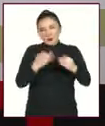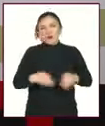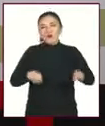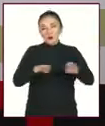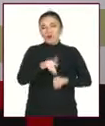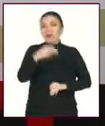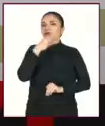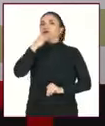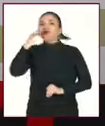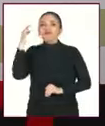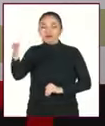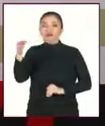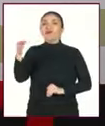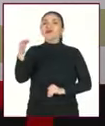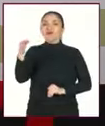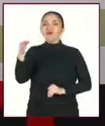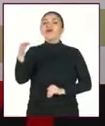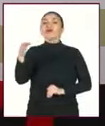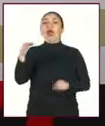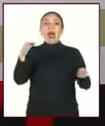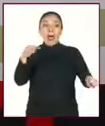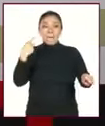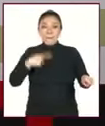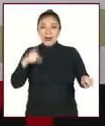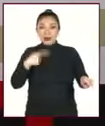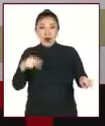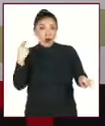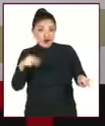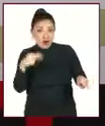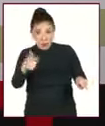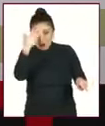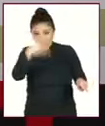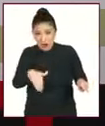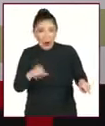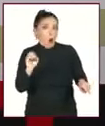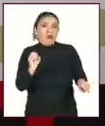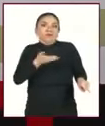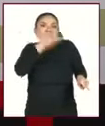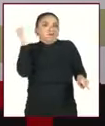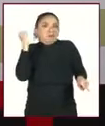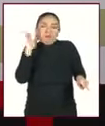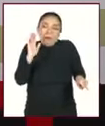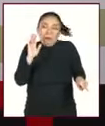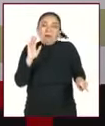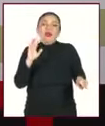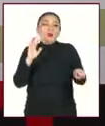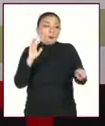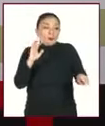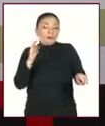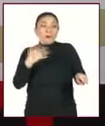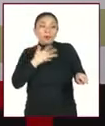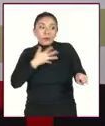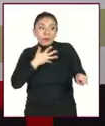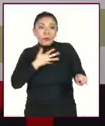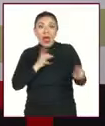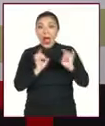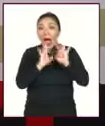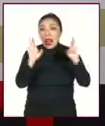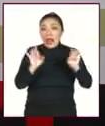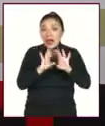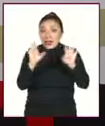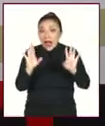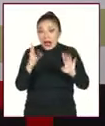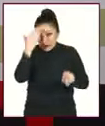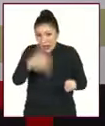importante dar nombre de la persona, si es que lo sabemos, si es alérgica a